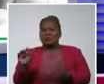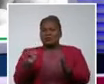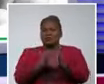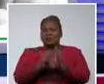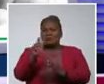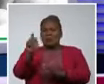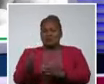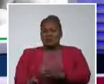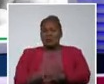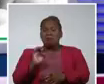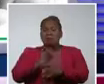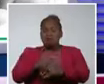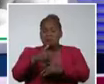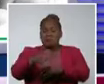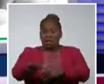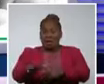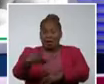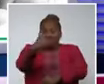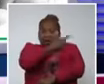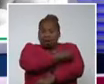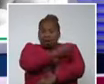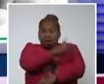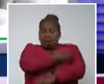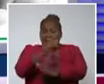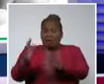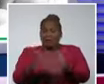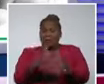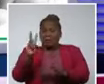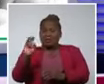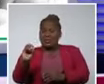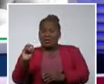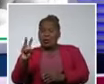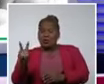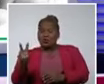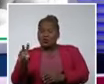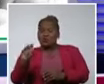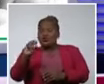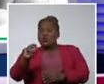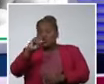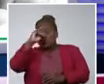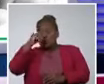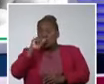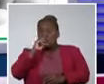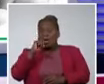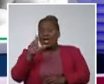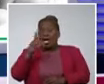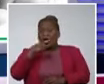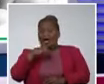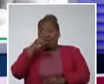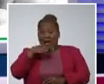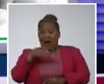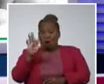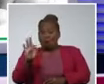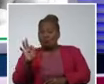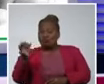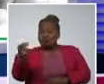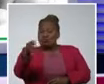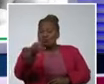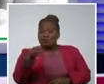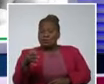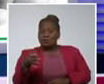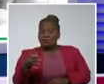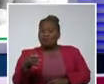con Soberana 02 en fase 3 de ensayos clínicos. 8 municipios con unos 50